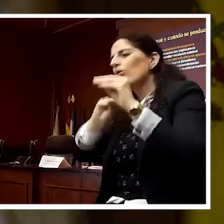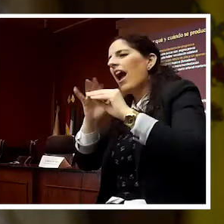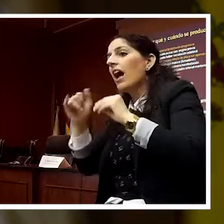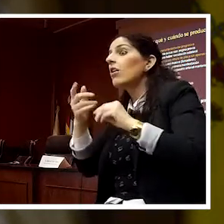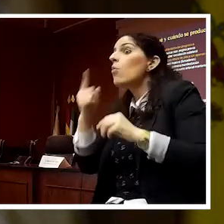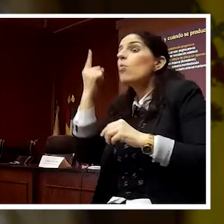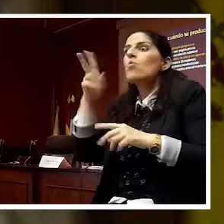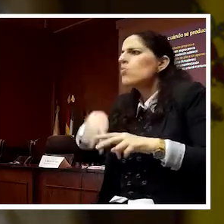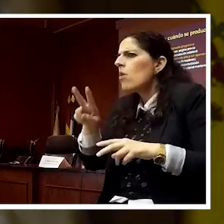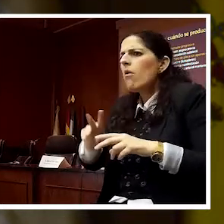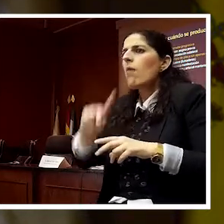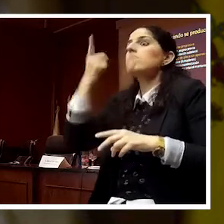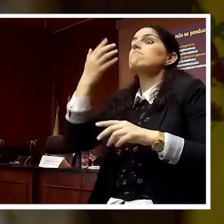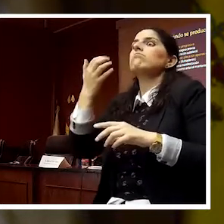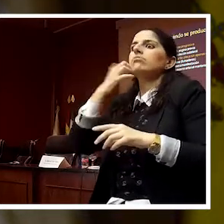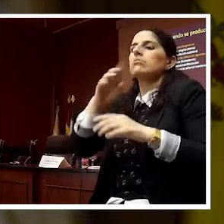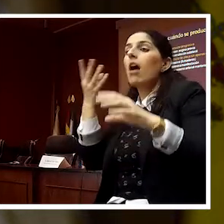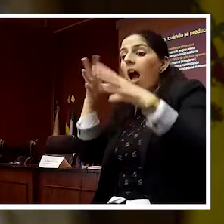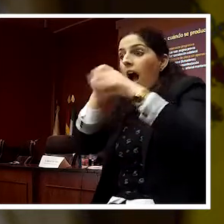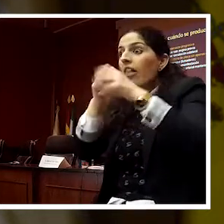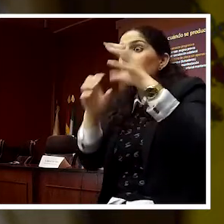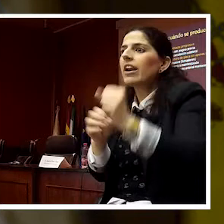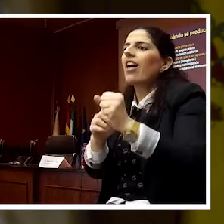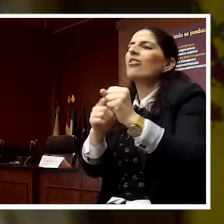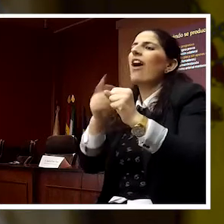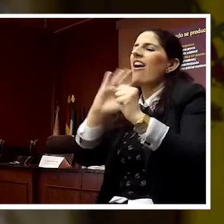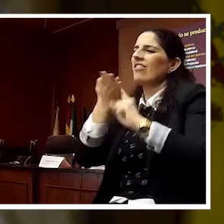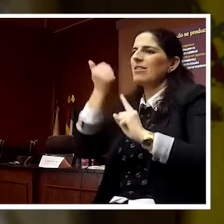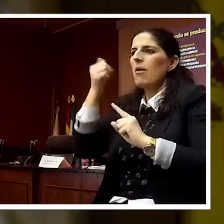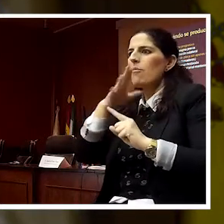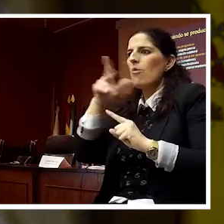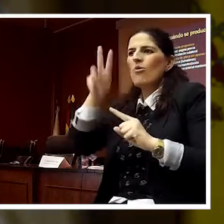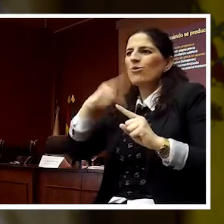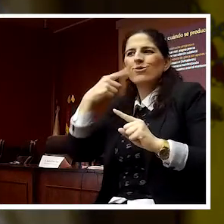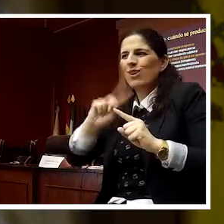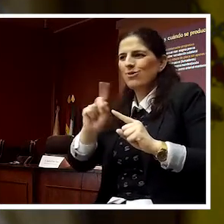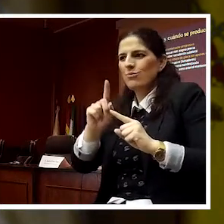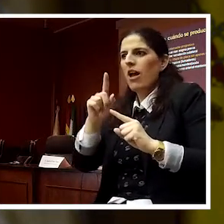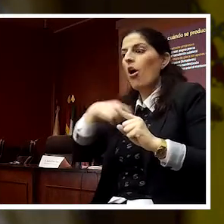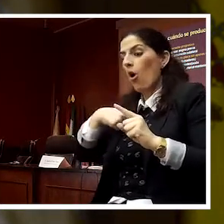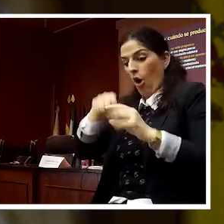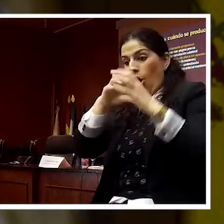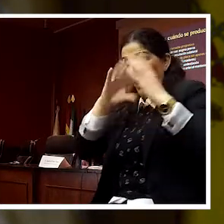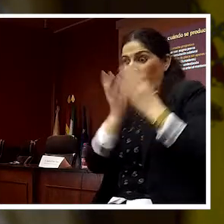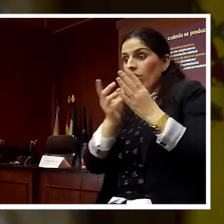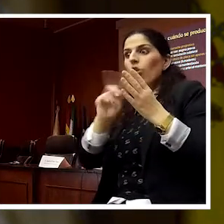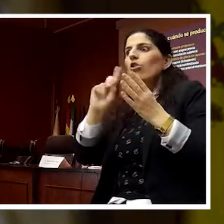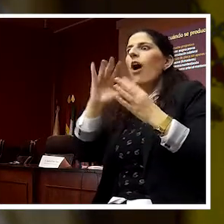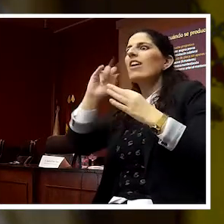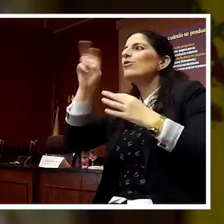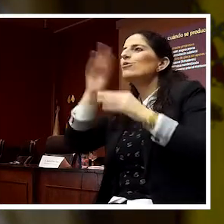primera manifestación y además se acompaña con frecuencia de espasmo de la pared arterial,